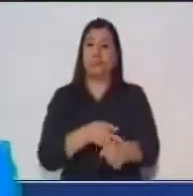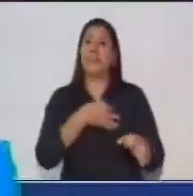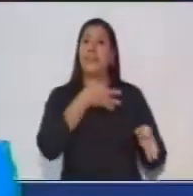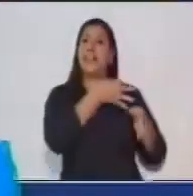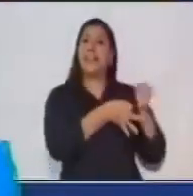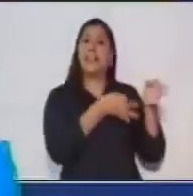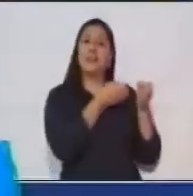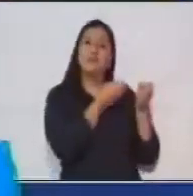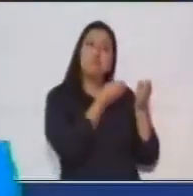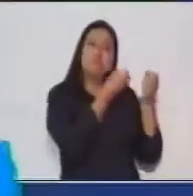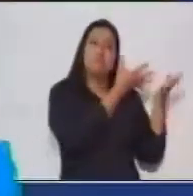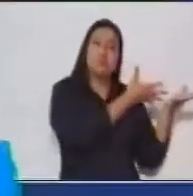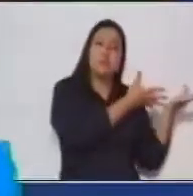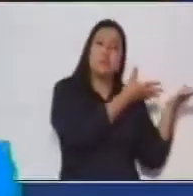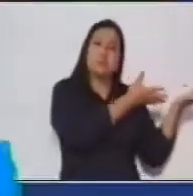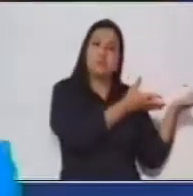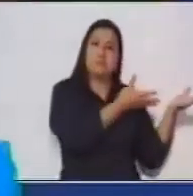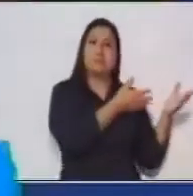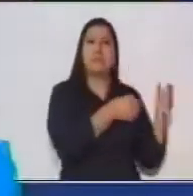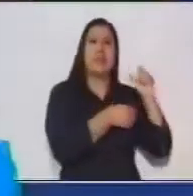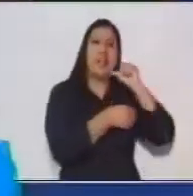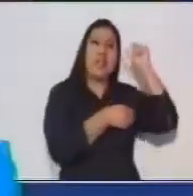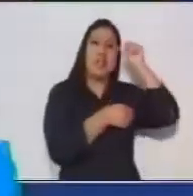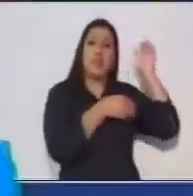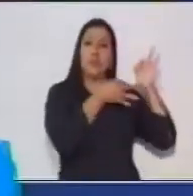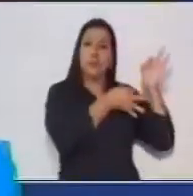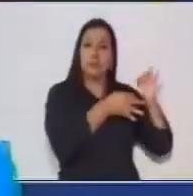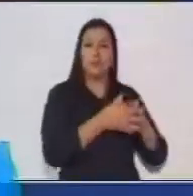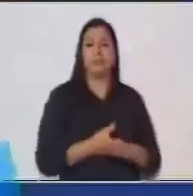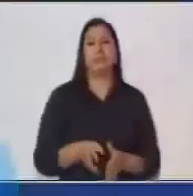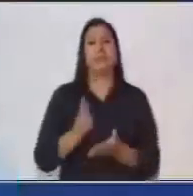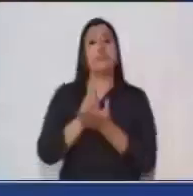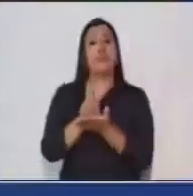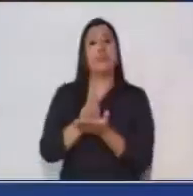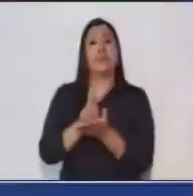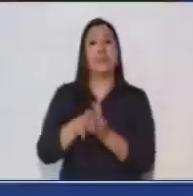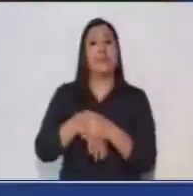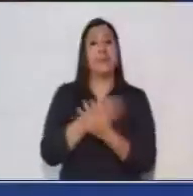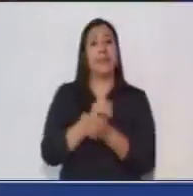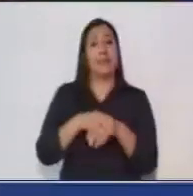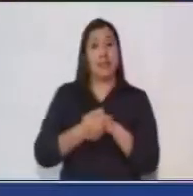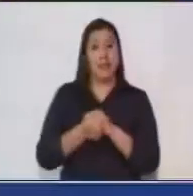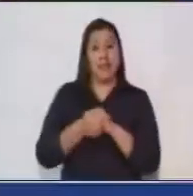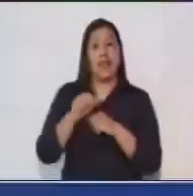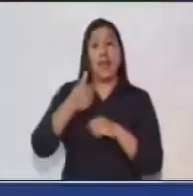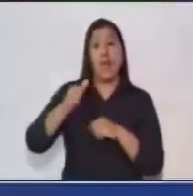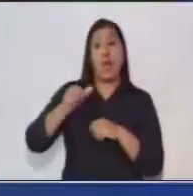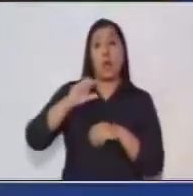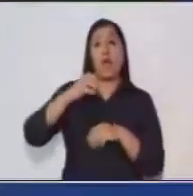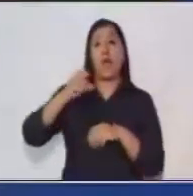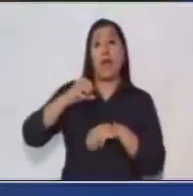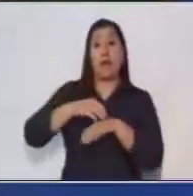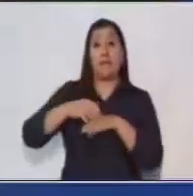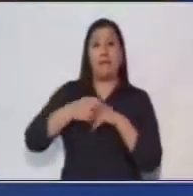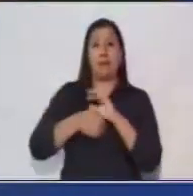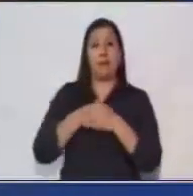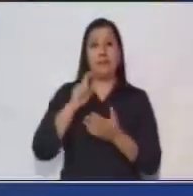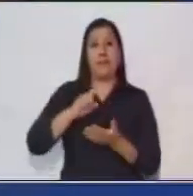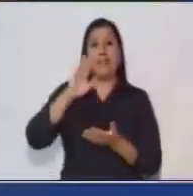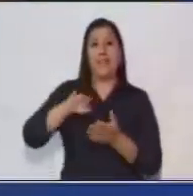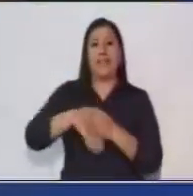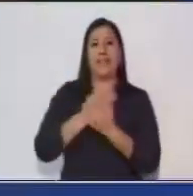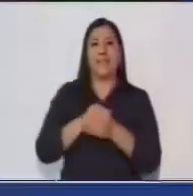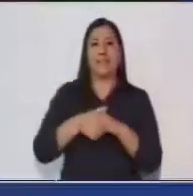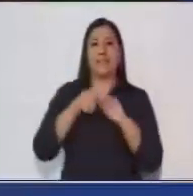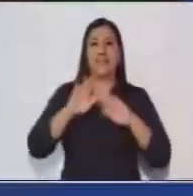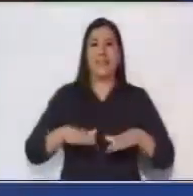un adulto lo aprendido. Te recomendamos, lávate las manos con agua y jabón o gel y sobre todo,